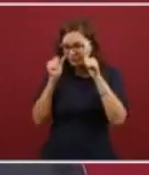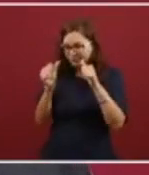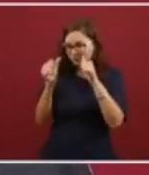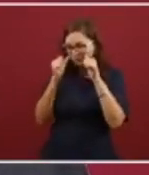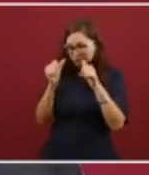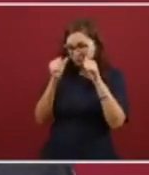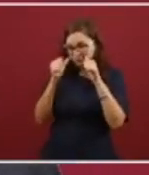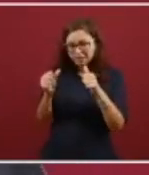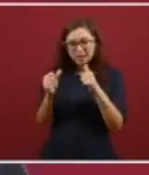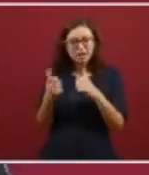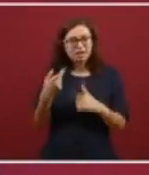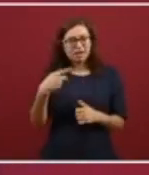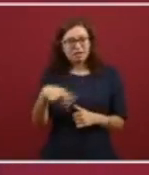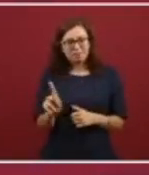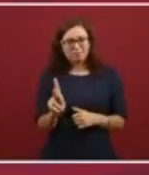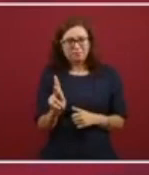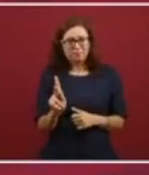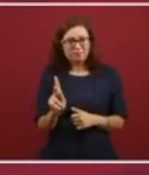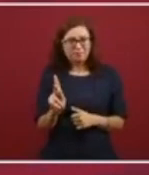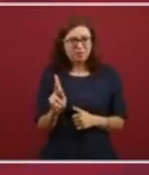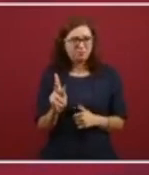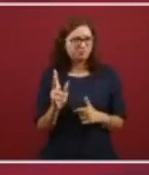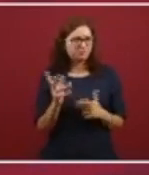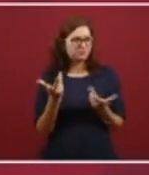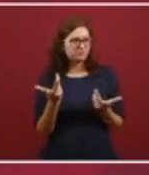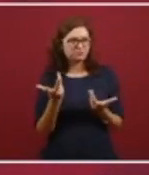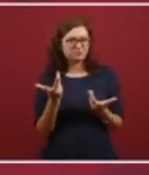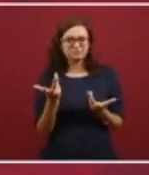Pero digo esto por la queja